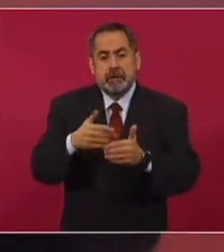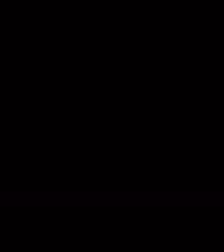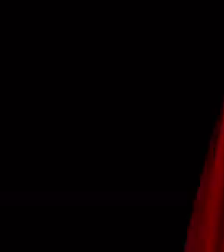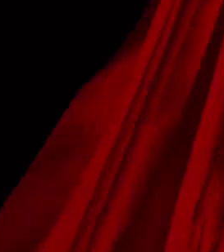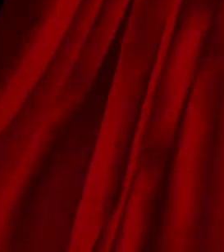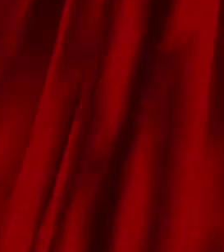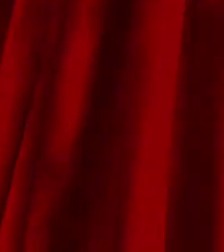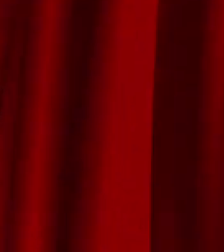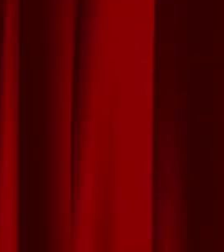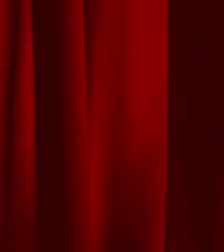con la transformación. Ok, eso, Quiero Fuerzo. El ocurrió. Gracias video.